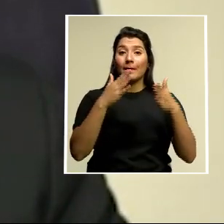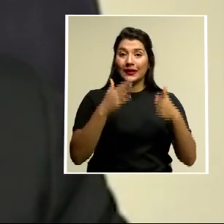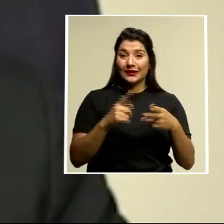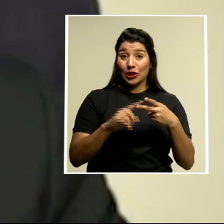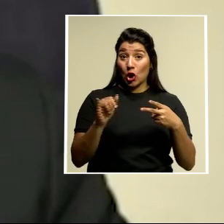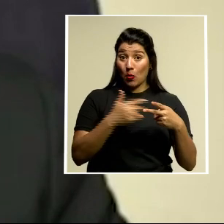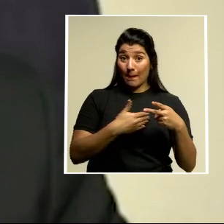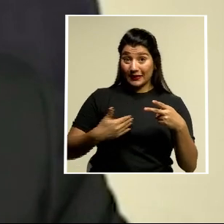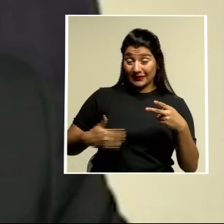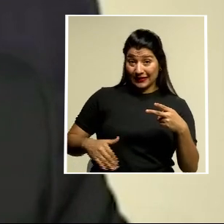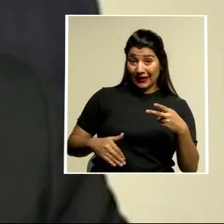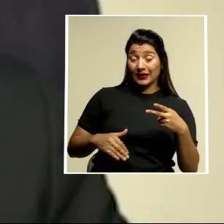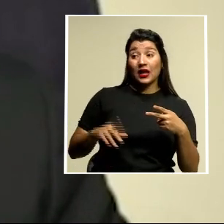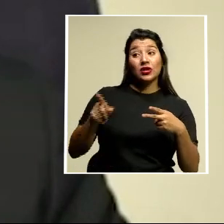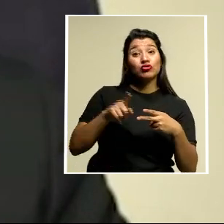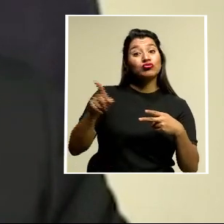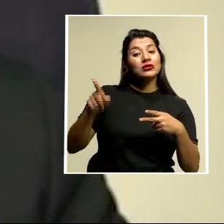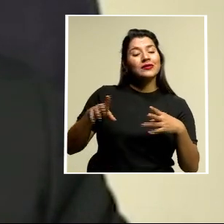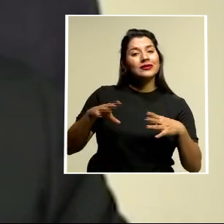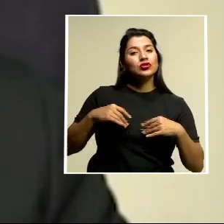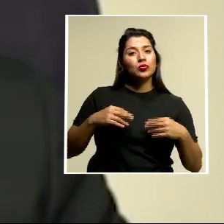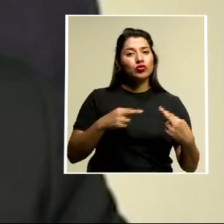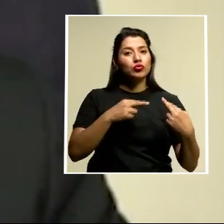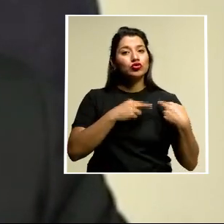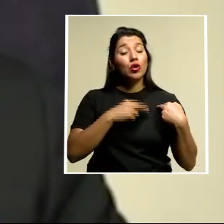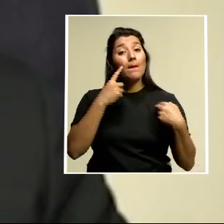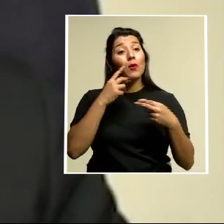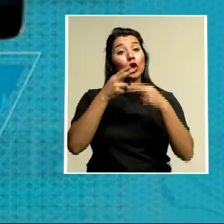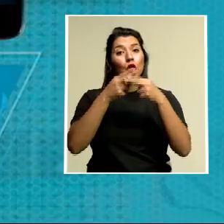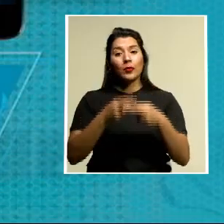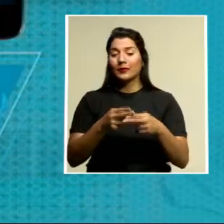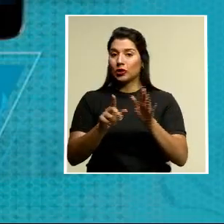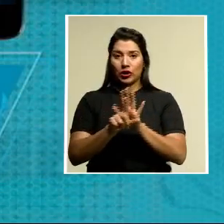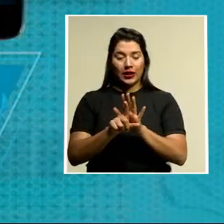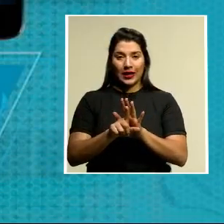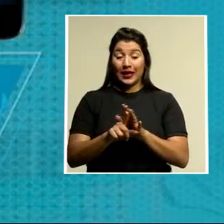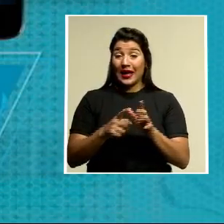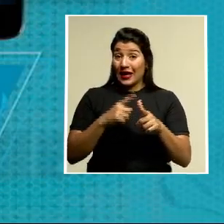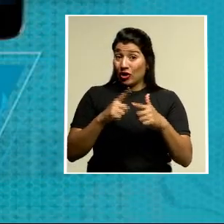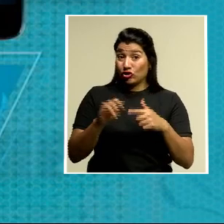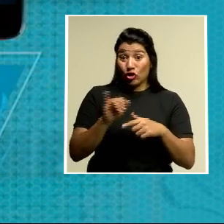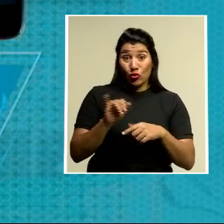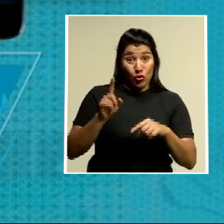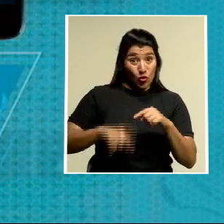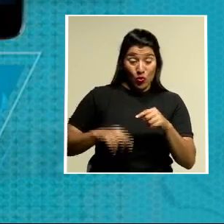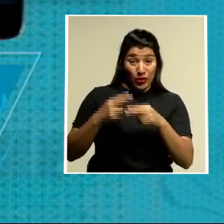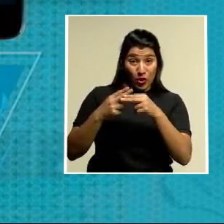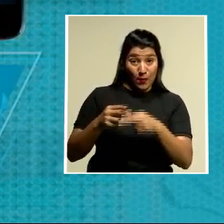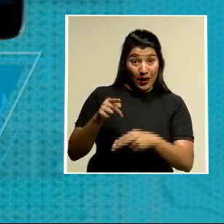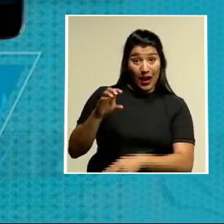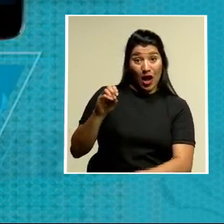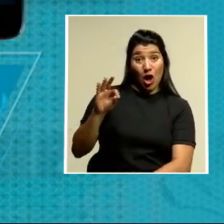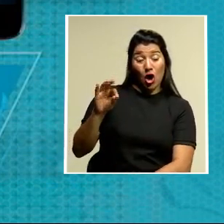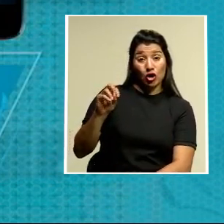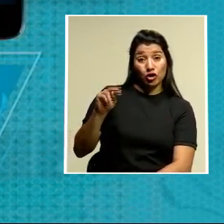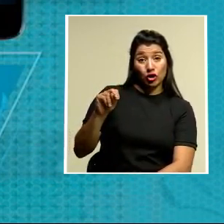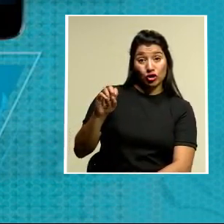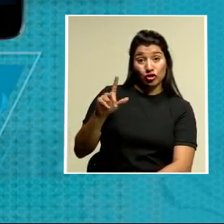caso falta un componente exigido por la ley 9981, cuál es que el designado sea postulado por Comercio